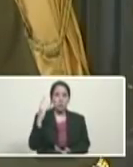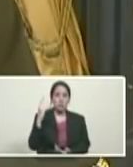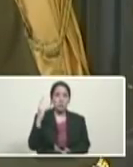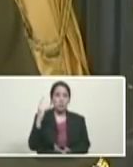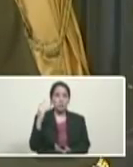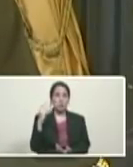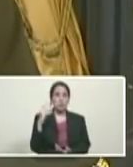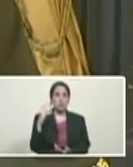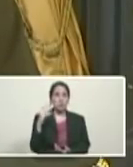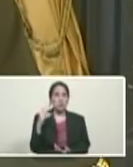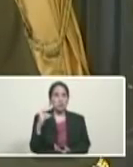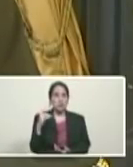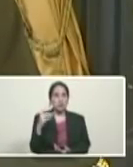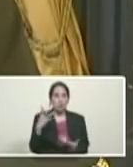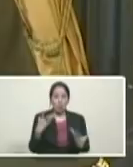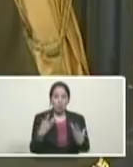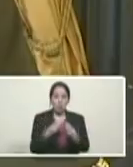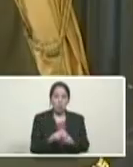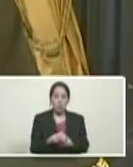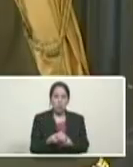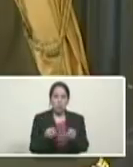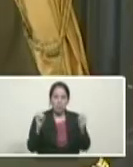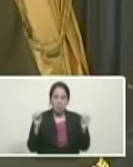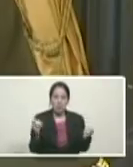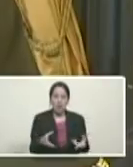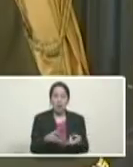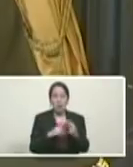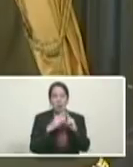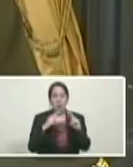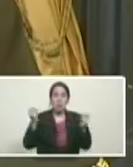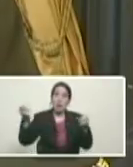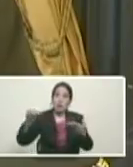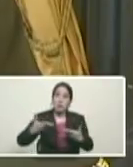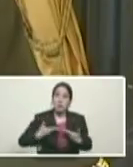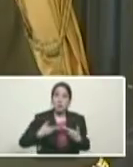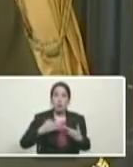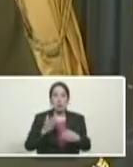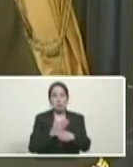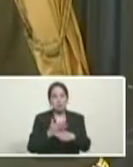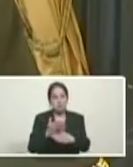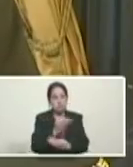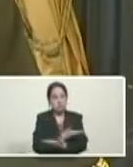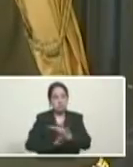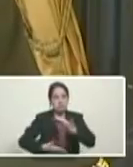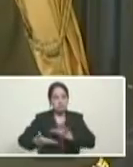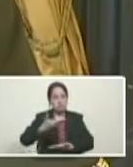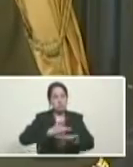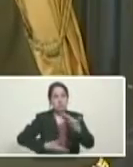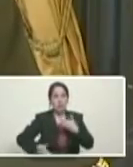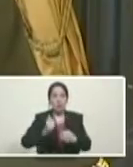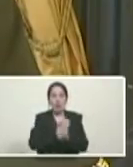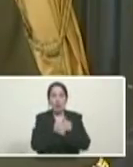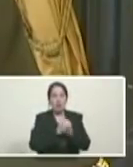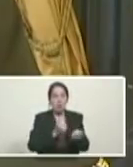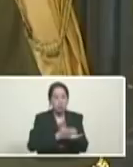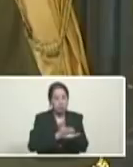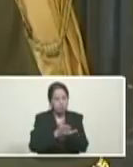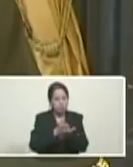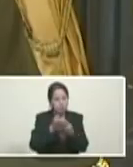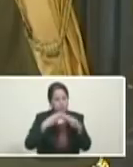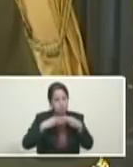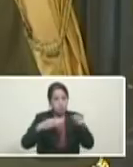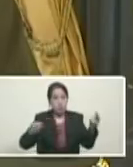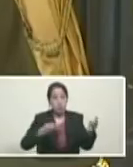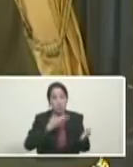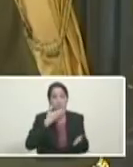siga dándonos el milagro de la paz de la convivencia del amor y que le abra caminos a